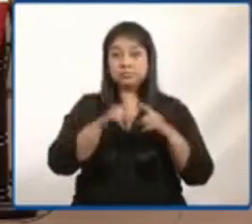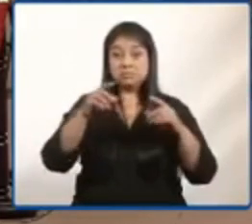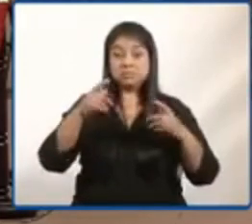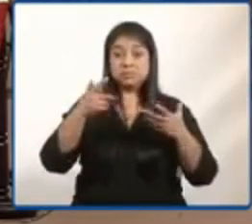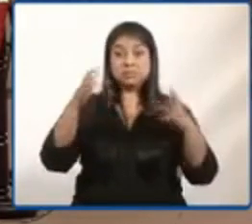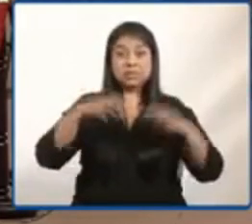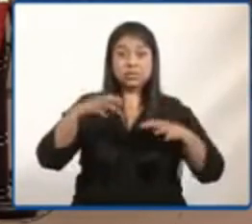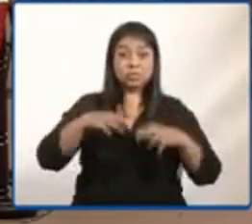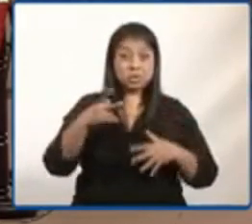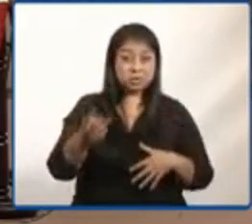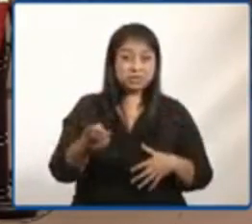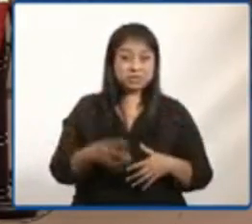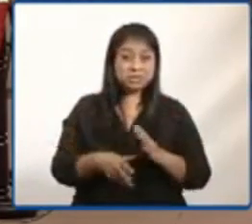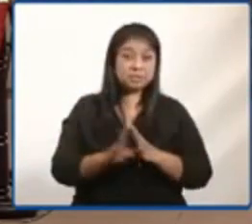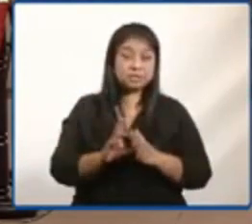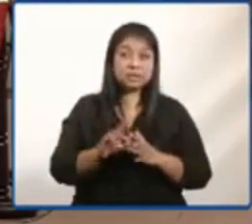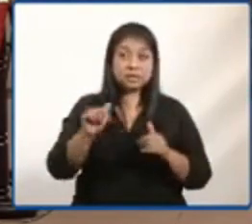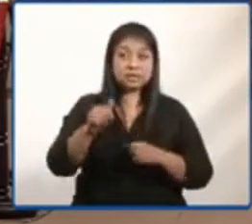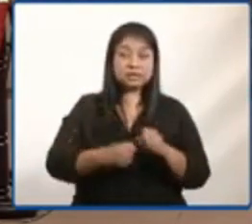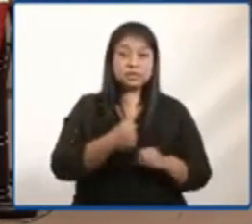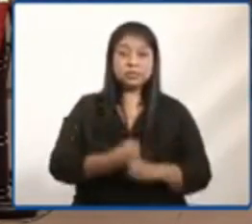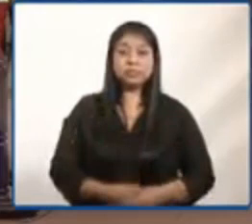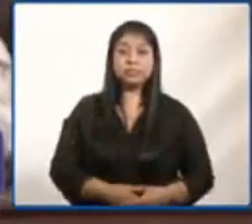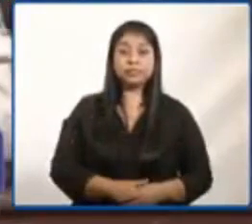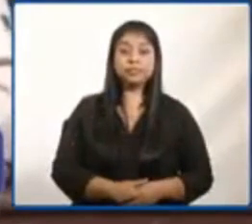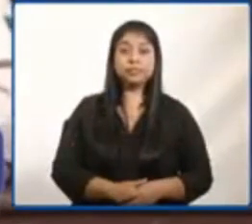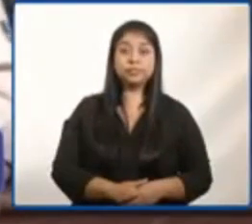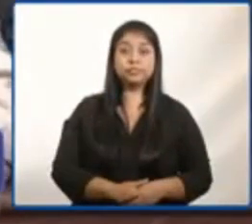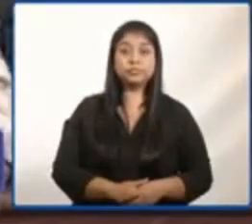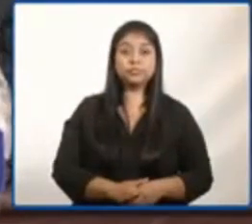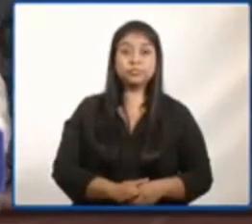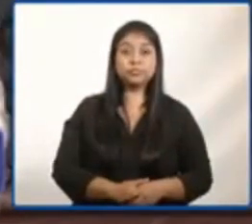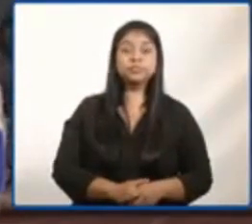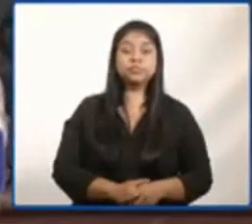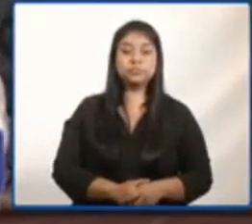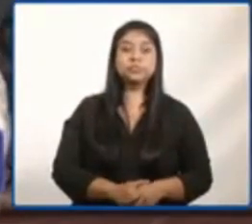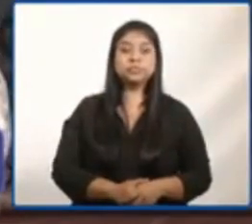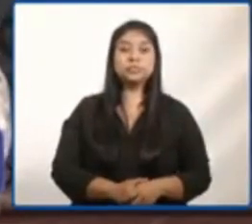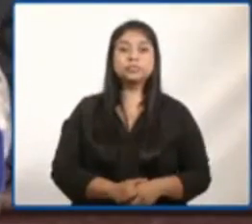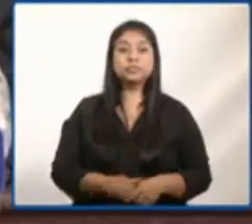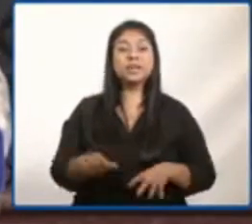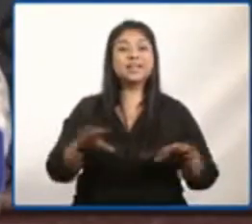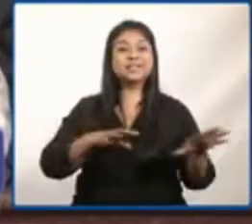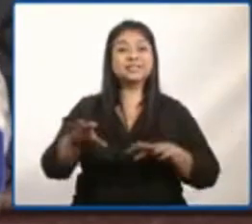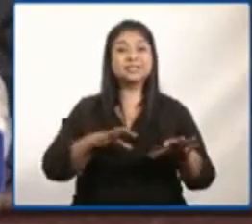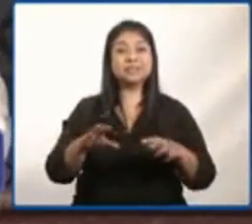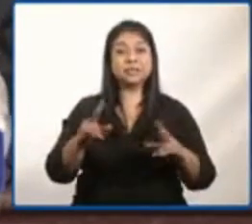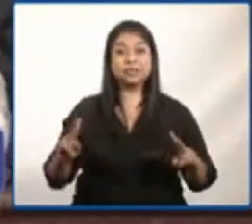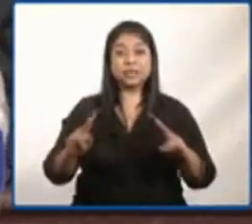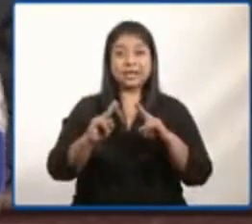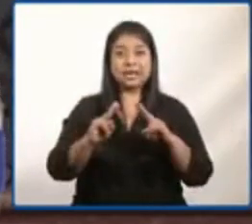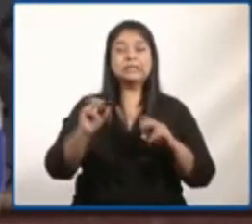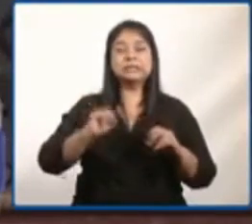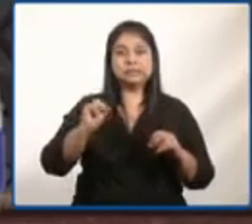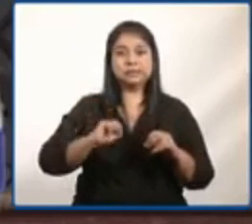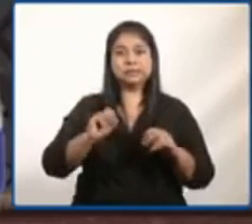de tormentas pues de este año? Gracias. Bueno, en cuanto a la actividad de los volcanes, sí, en el caso del Pacaya,